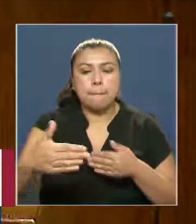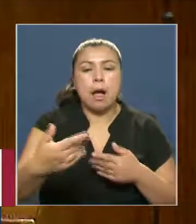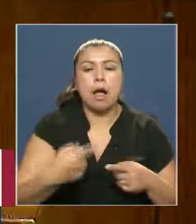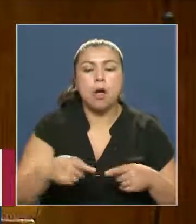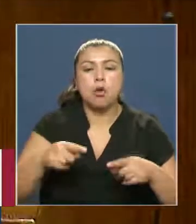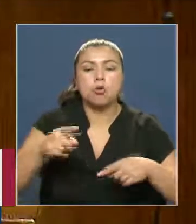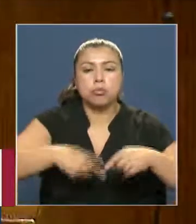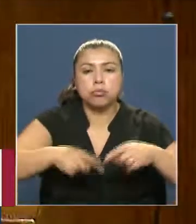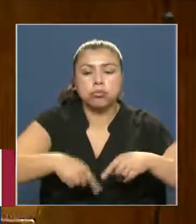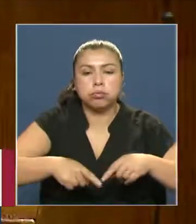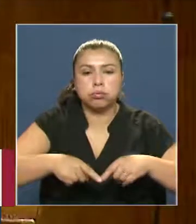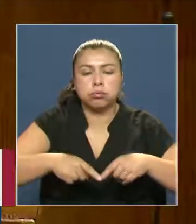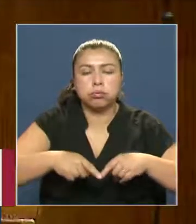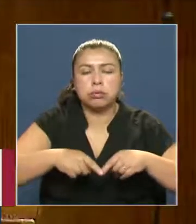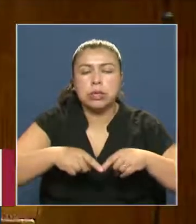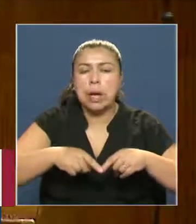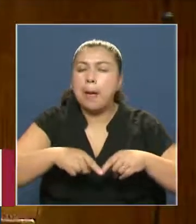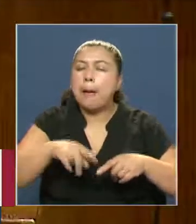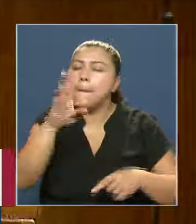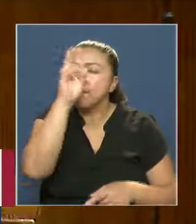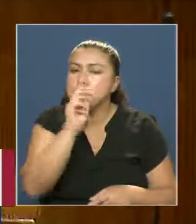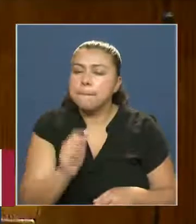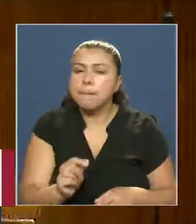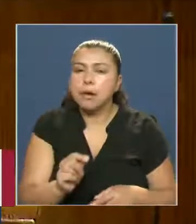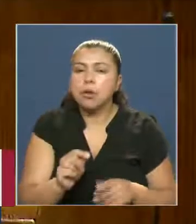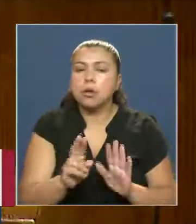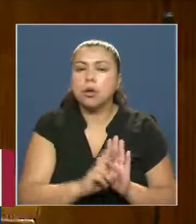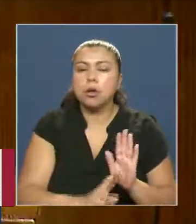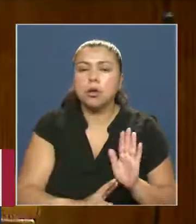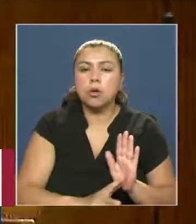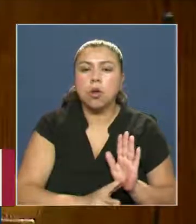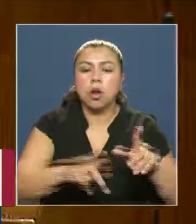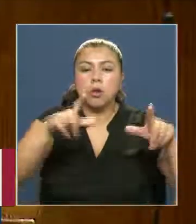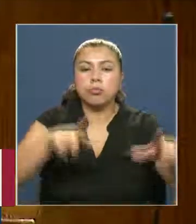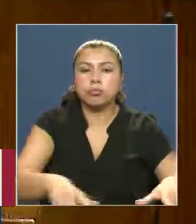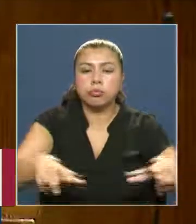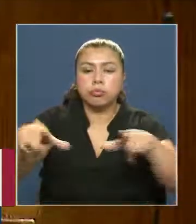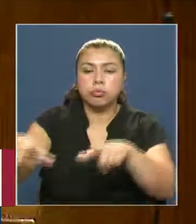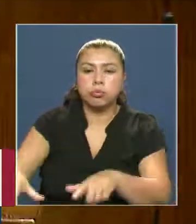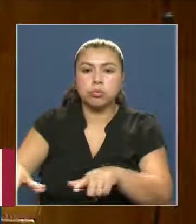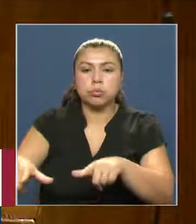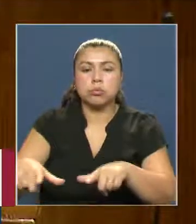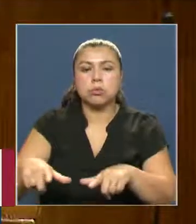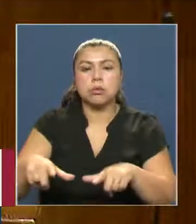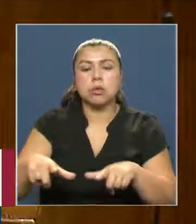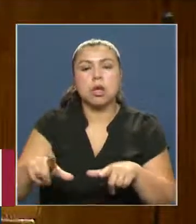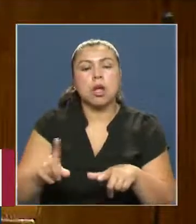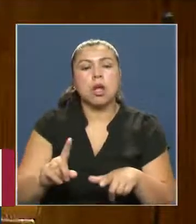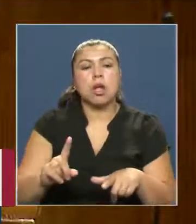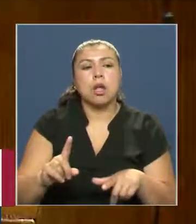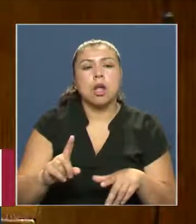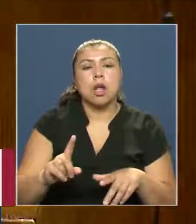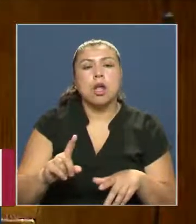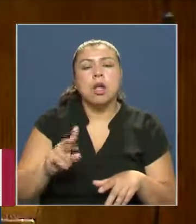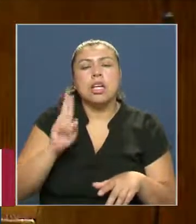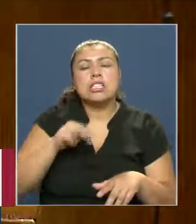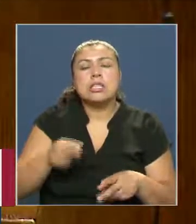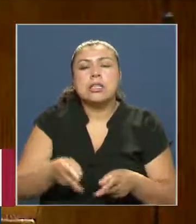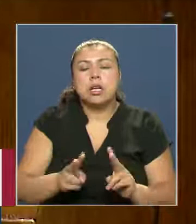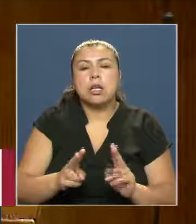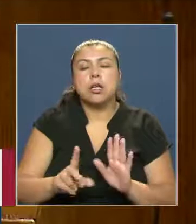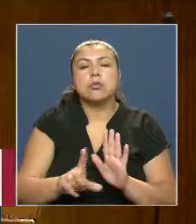con características similares a los regulados, como son los asentamientos irregulares, en aplicación de las